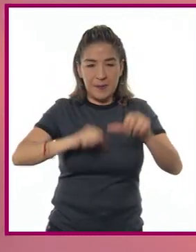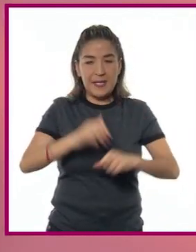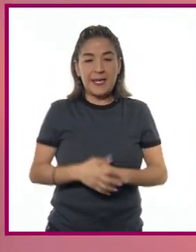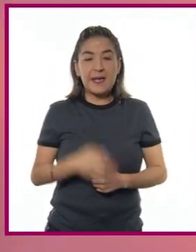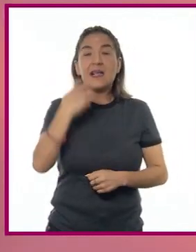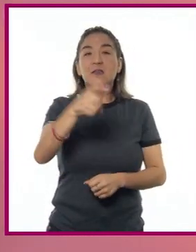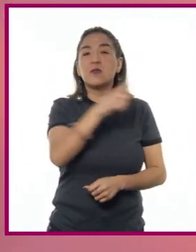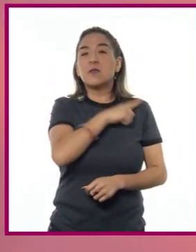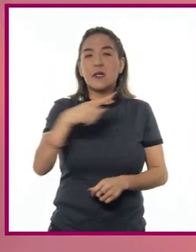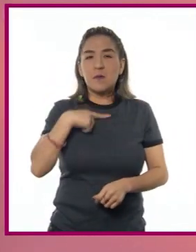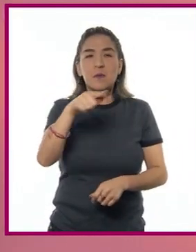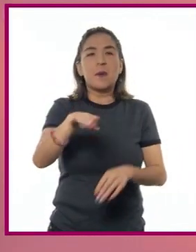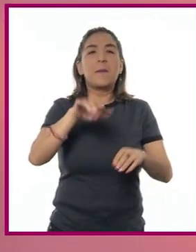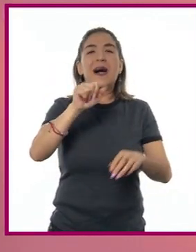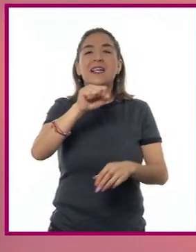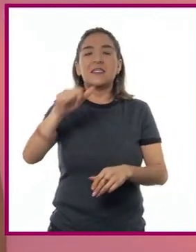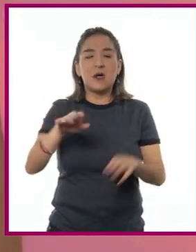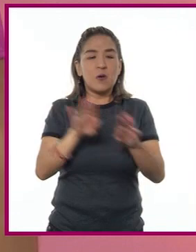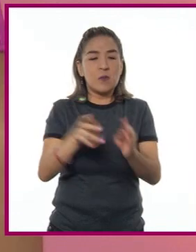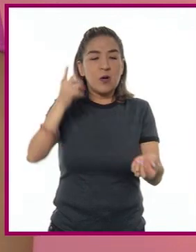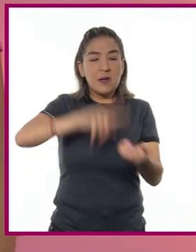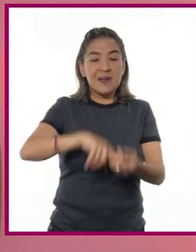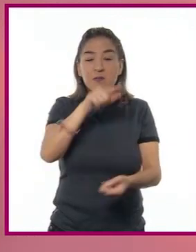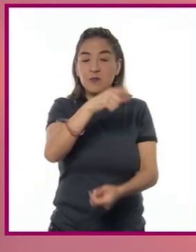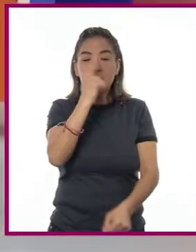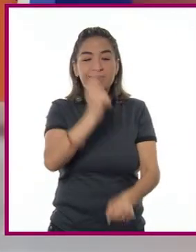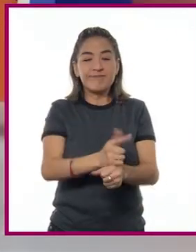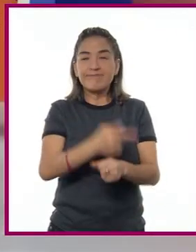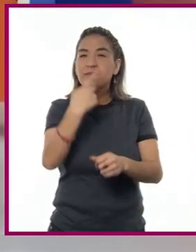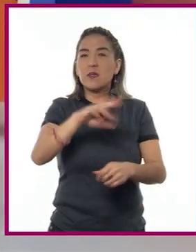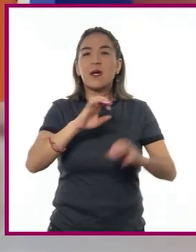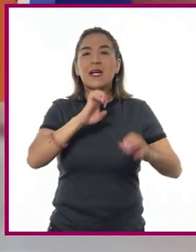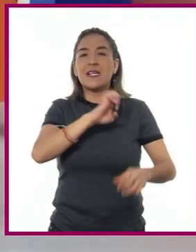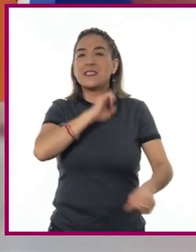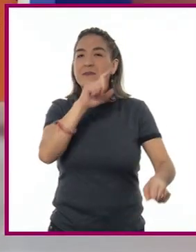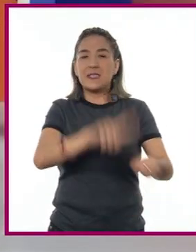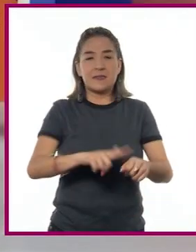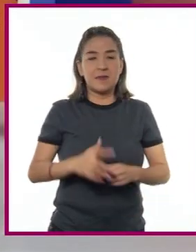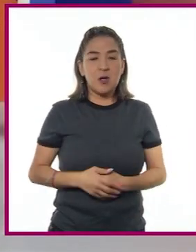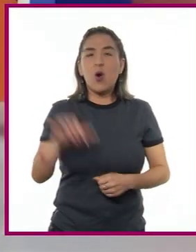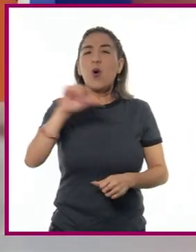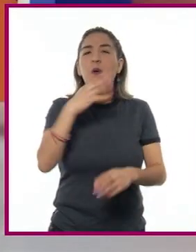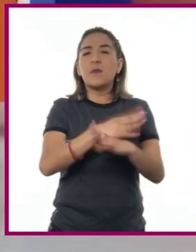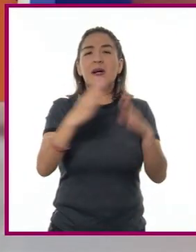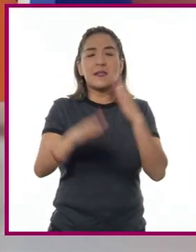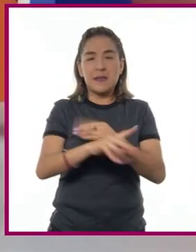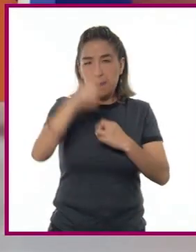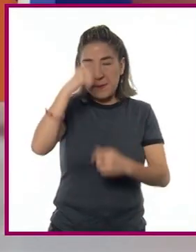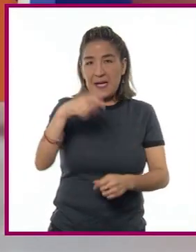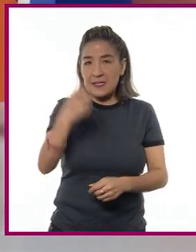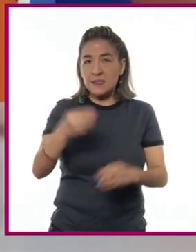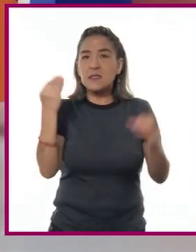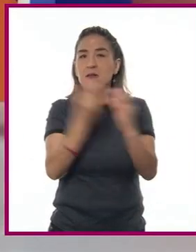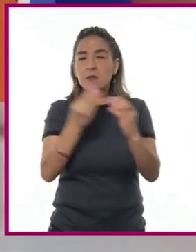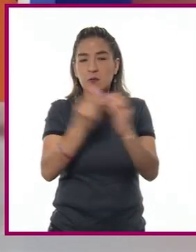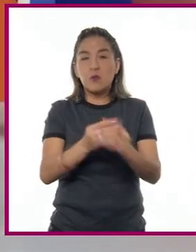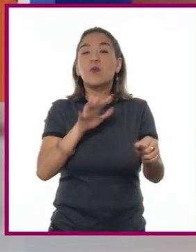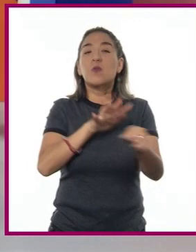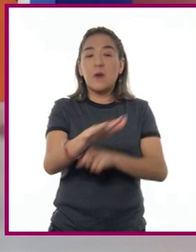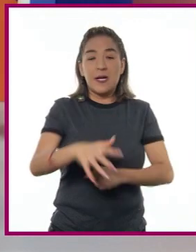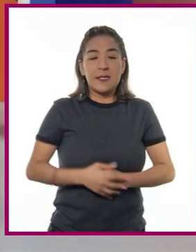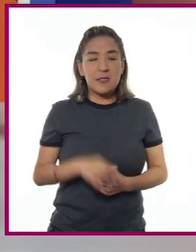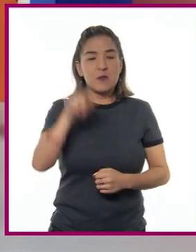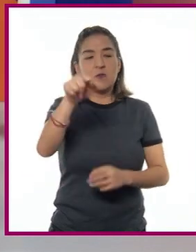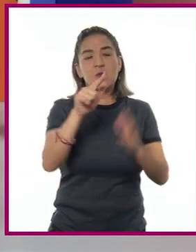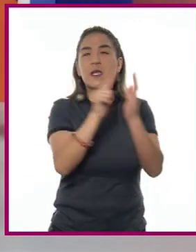elementos tienen un espectro electromagnético específico. Los materiales que van a utilizar en esta sesión son los siguientes: su